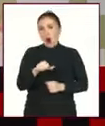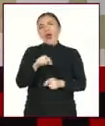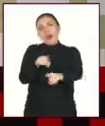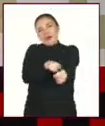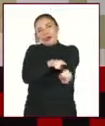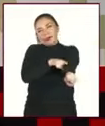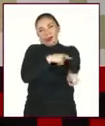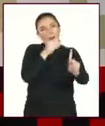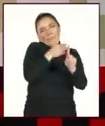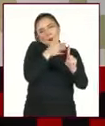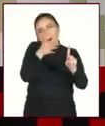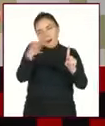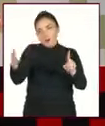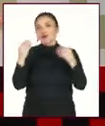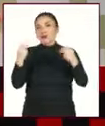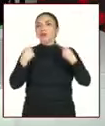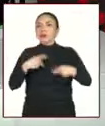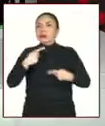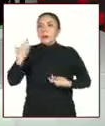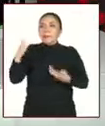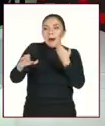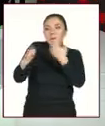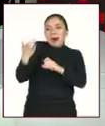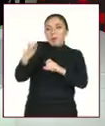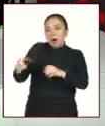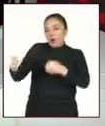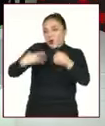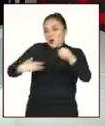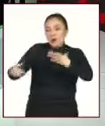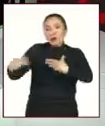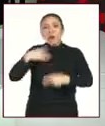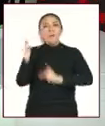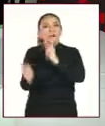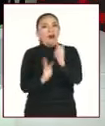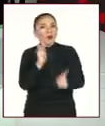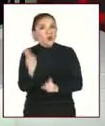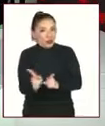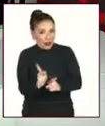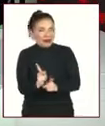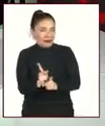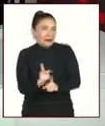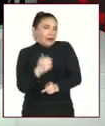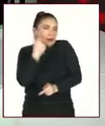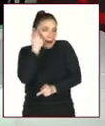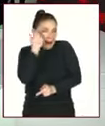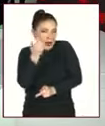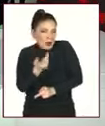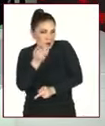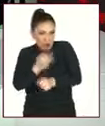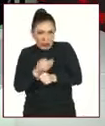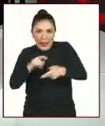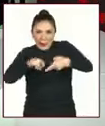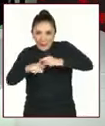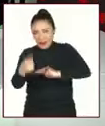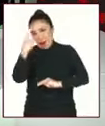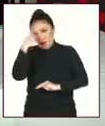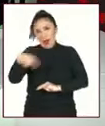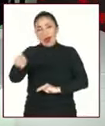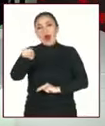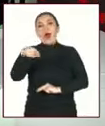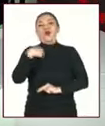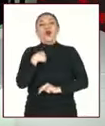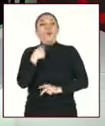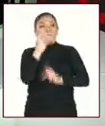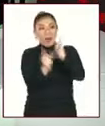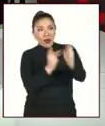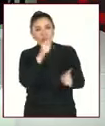transmisión hemos recibido preguntas de las personas que nos han estado viendo, doctora Doris. Entonces me gustaría entrar ahora a esta actividad que es